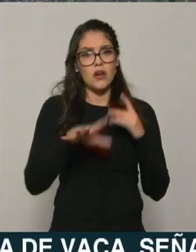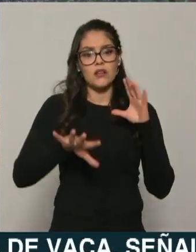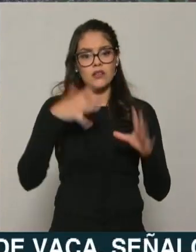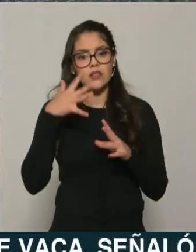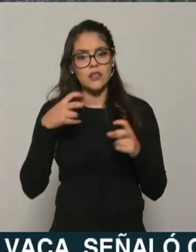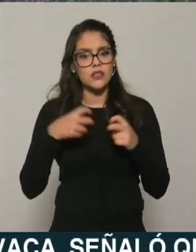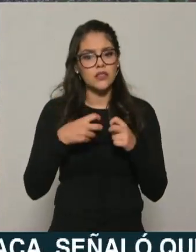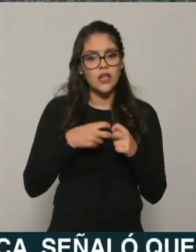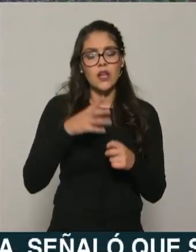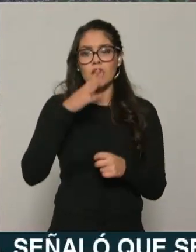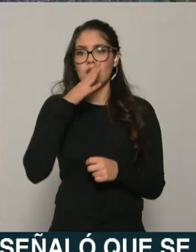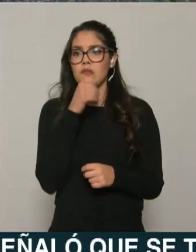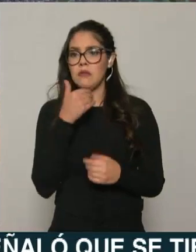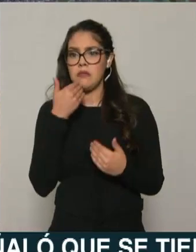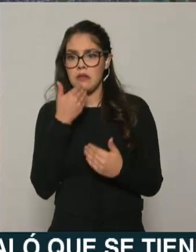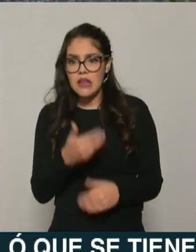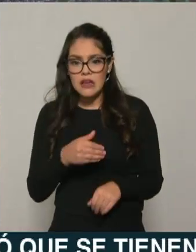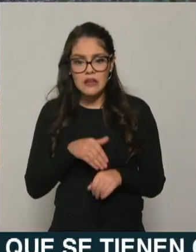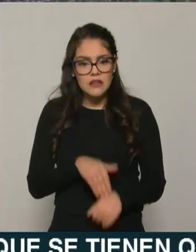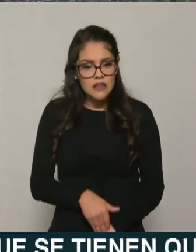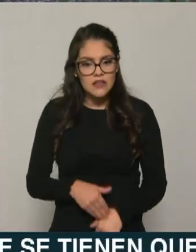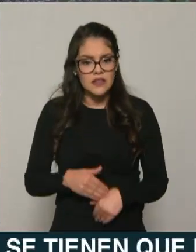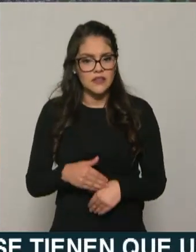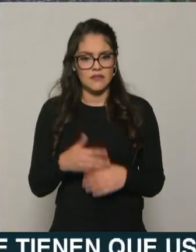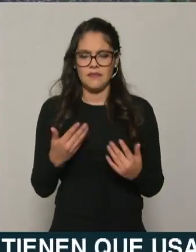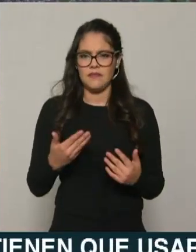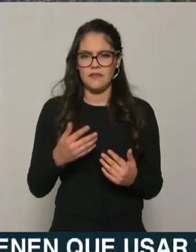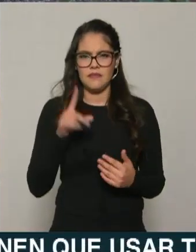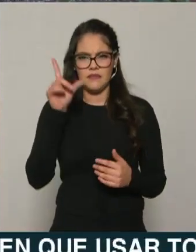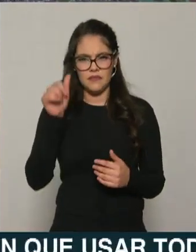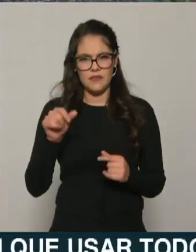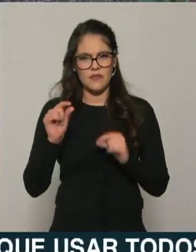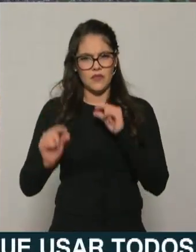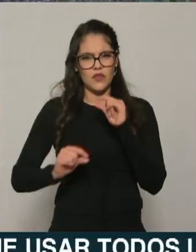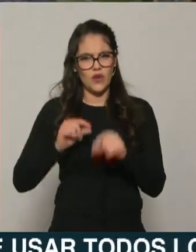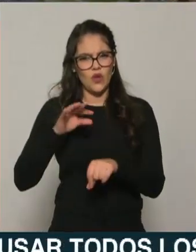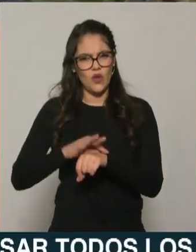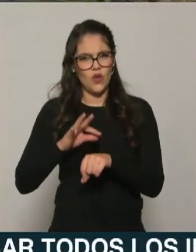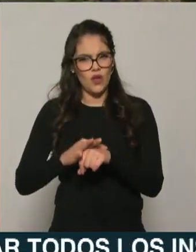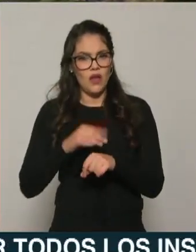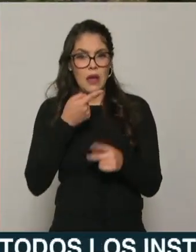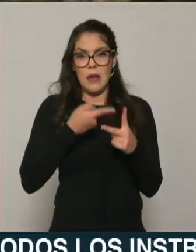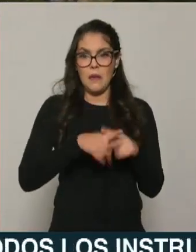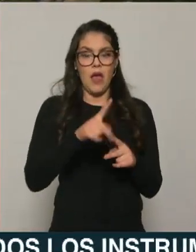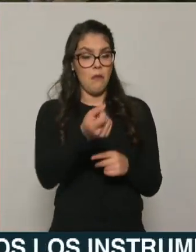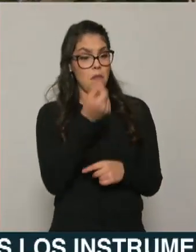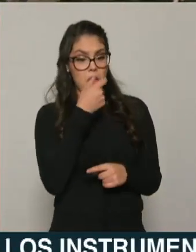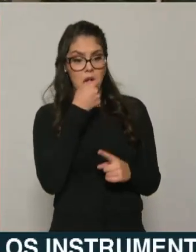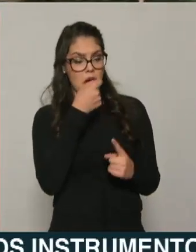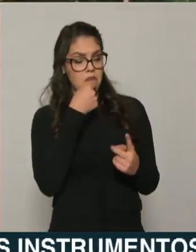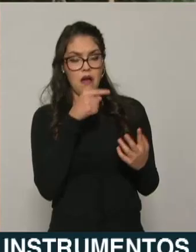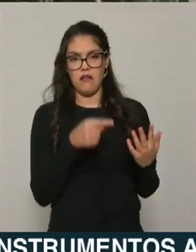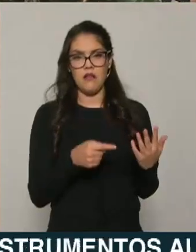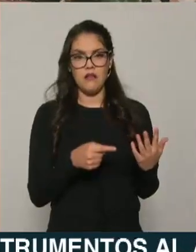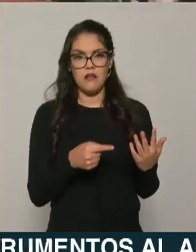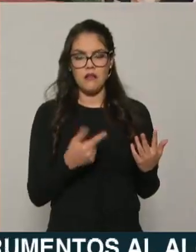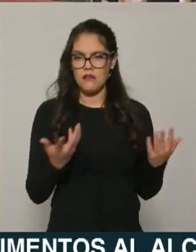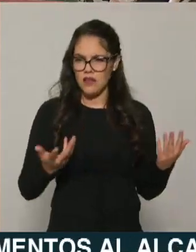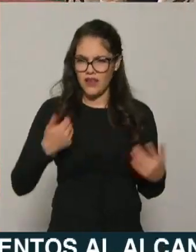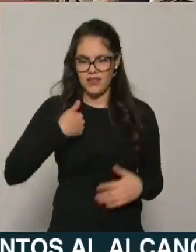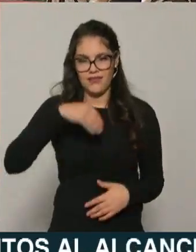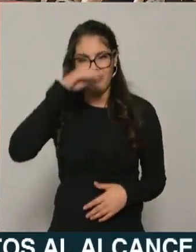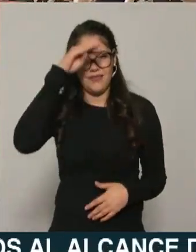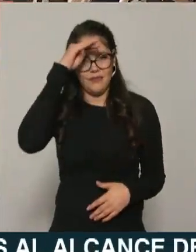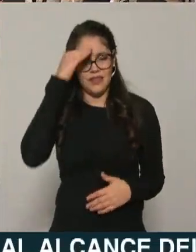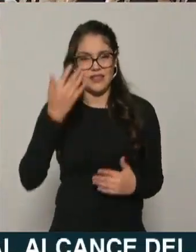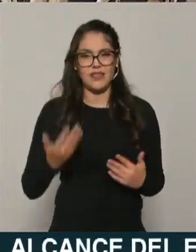o esquizofrenia. Entonces ya los empiezan algunos doctores a medicar, ¿no? Yo creo que más que